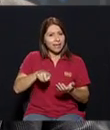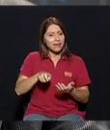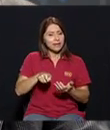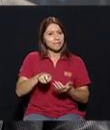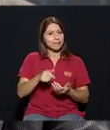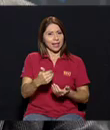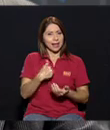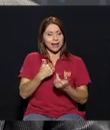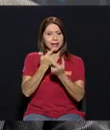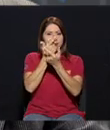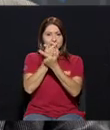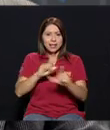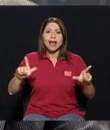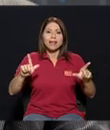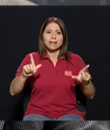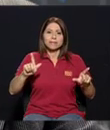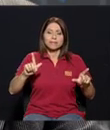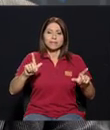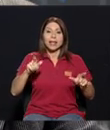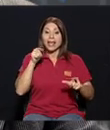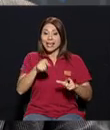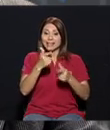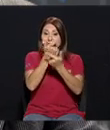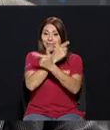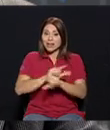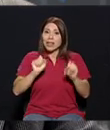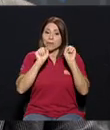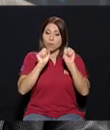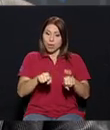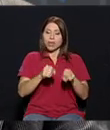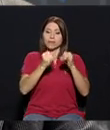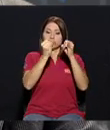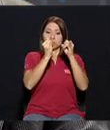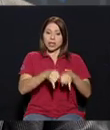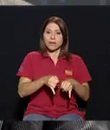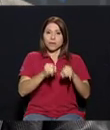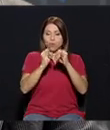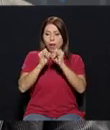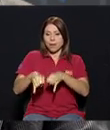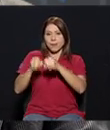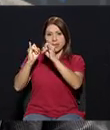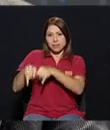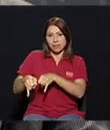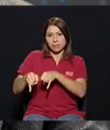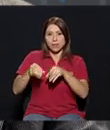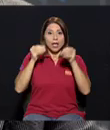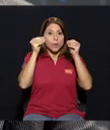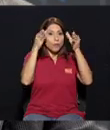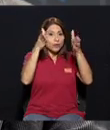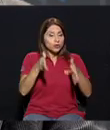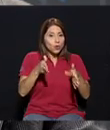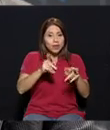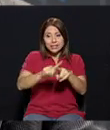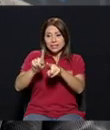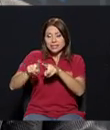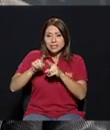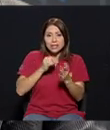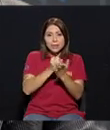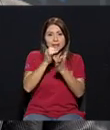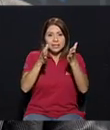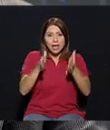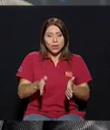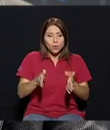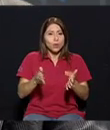esa libertad. Esa libertad se manifiesta pues tanto individualmente en los profesores, en los catedráticos, en los